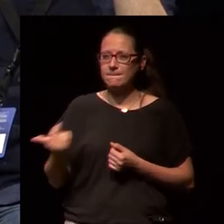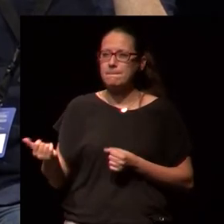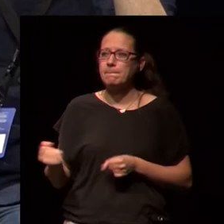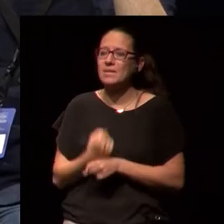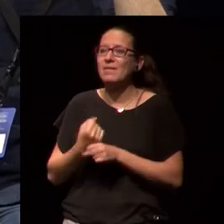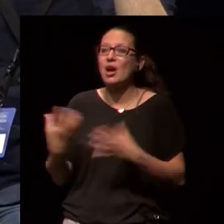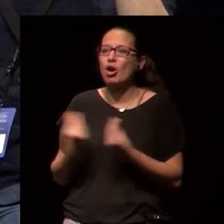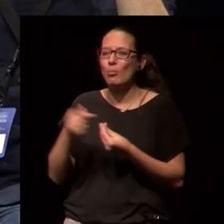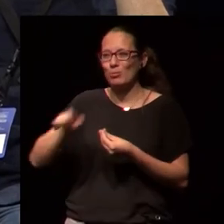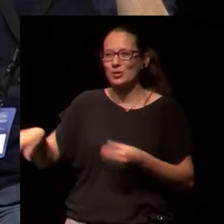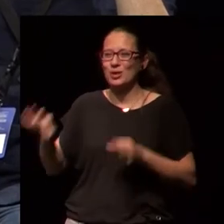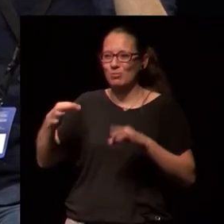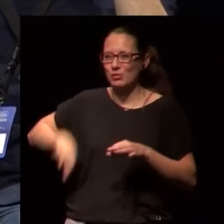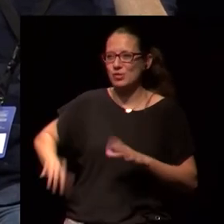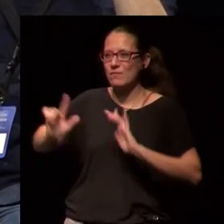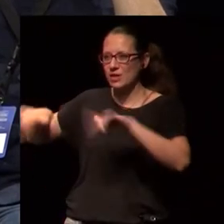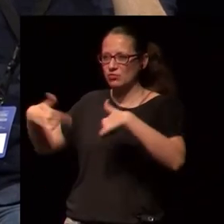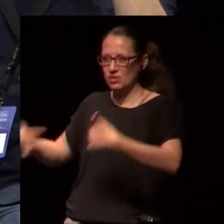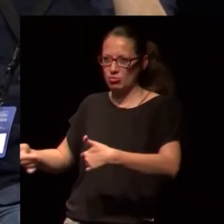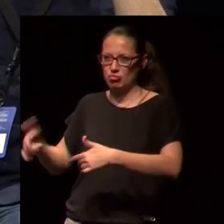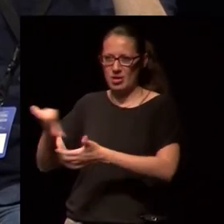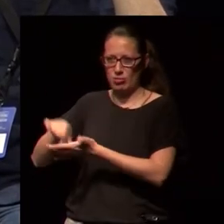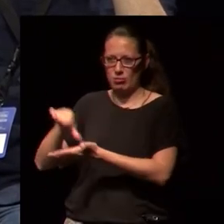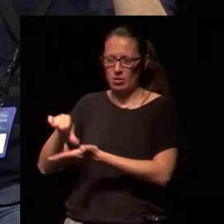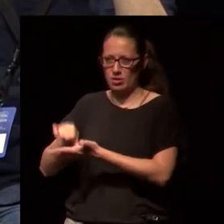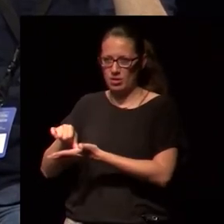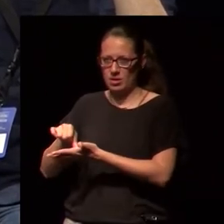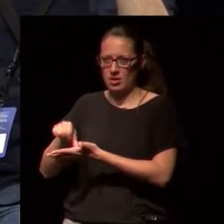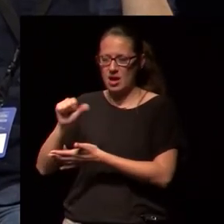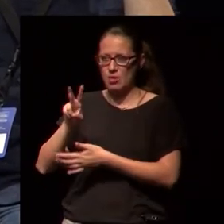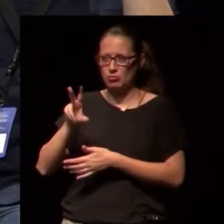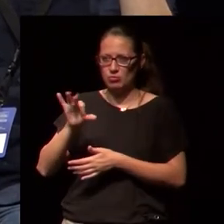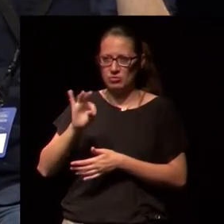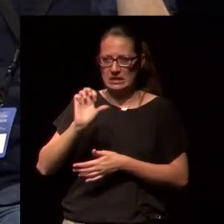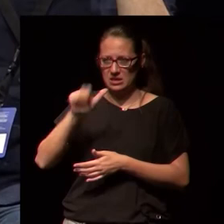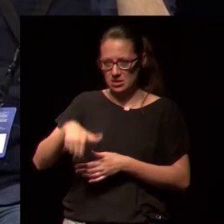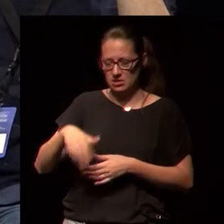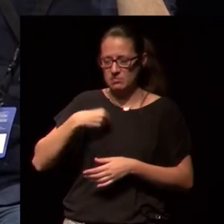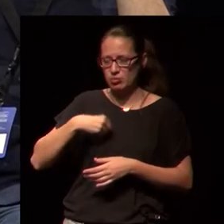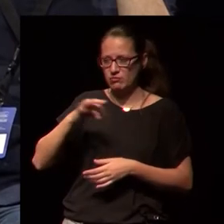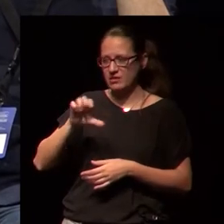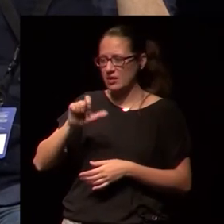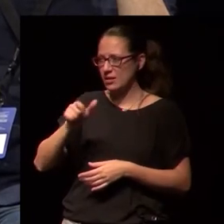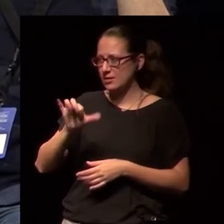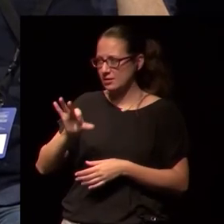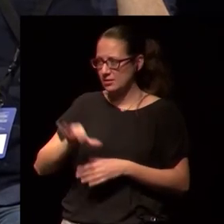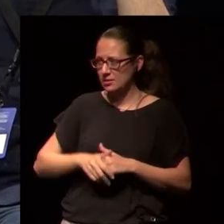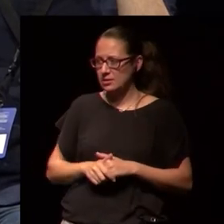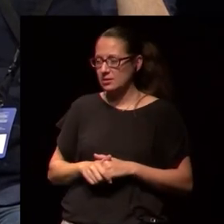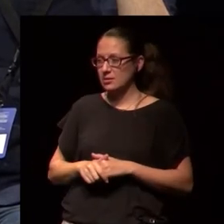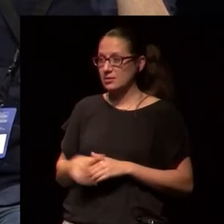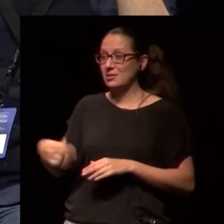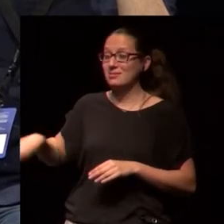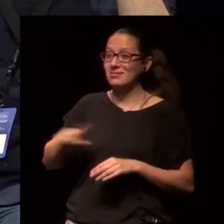basureros en la ciudad de Austin, Texas. Han creado